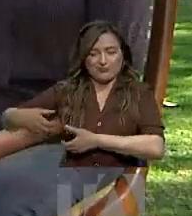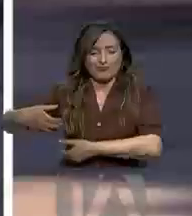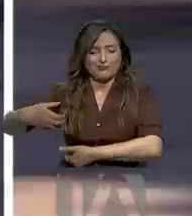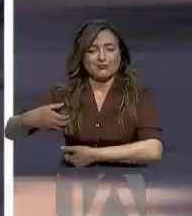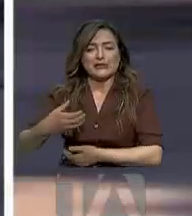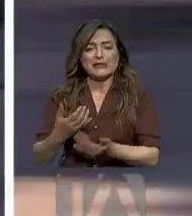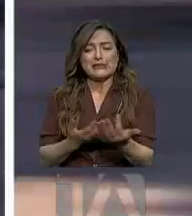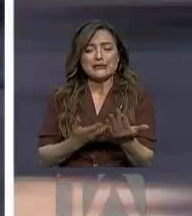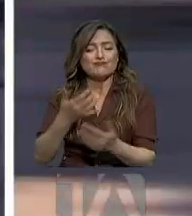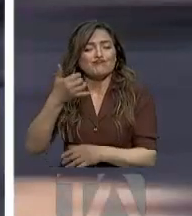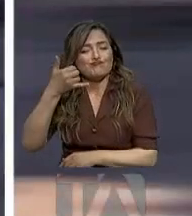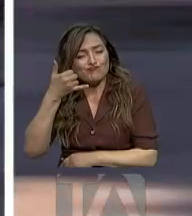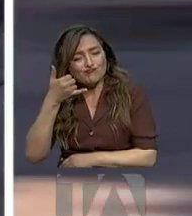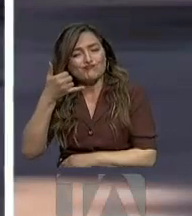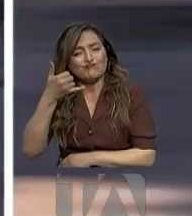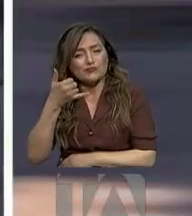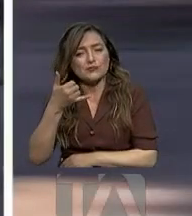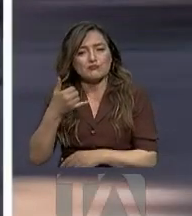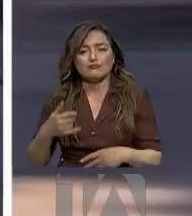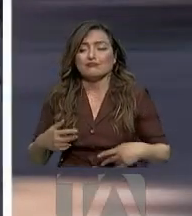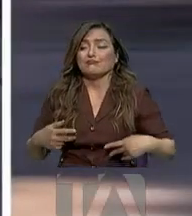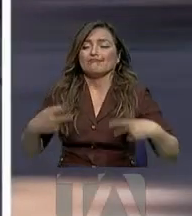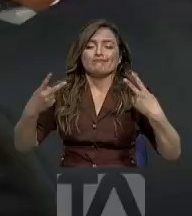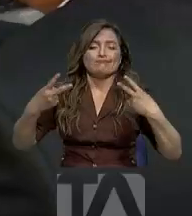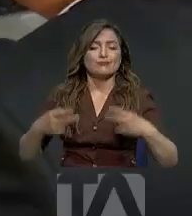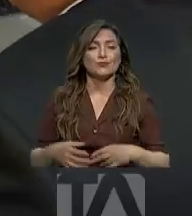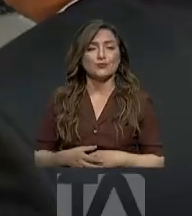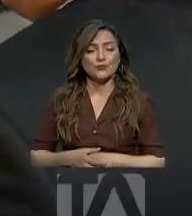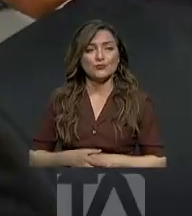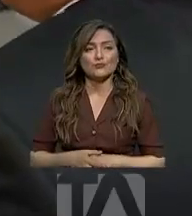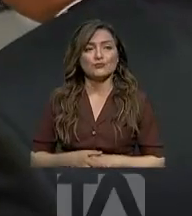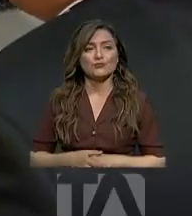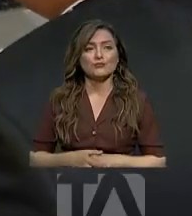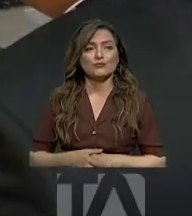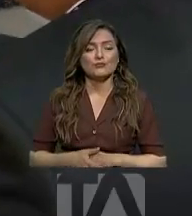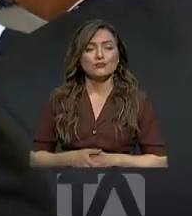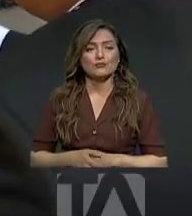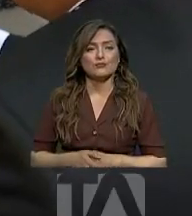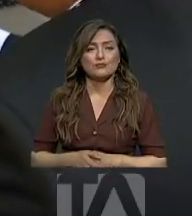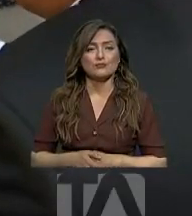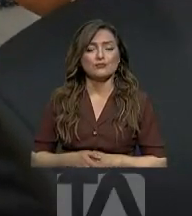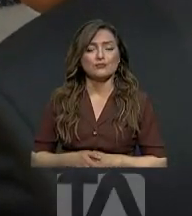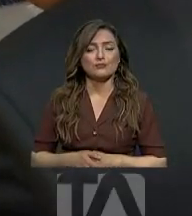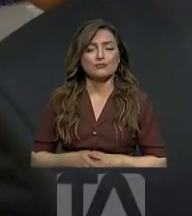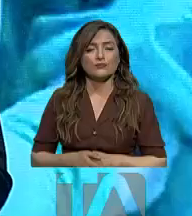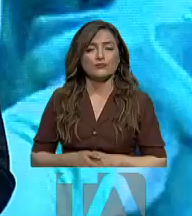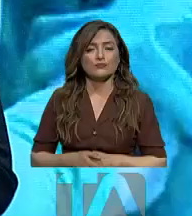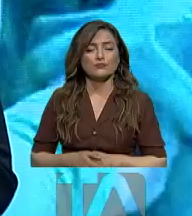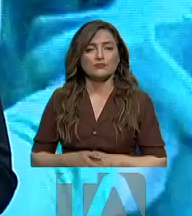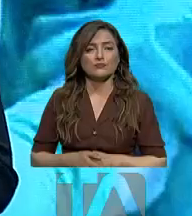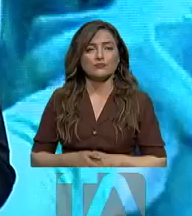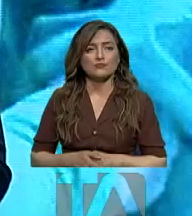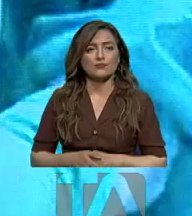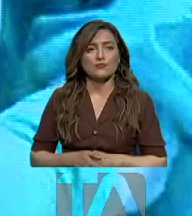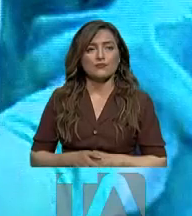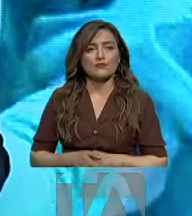que esperan una llamada para volver a vivir en quito belén merizalde 24 horas